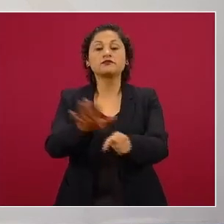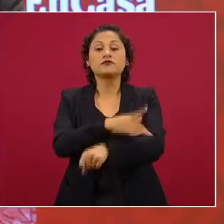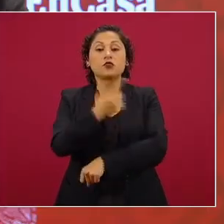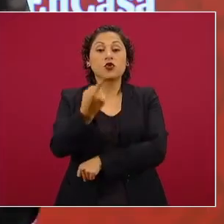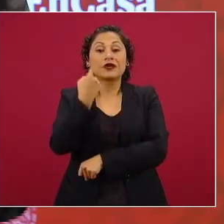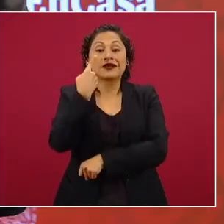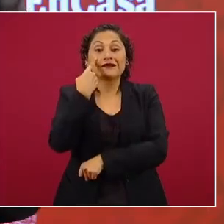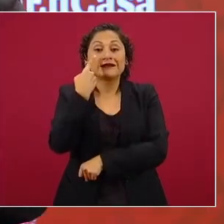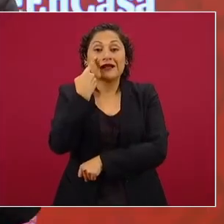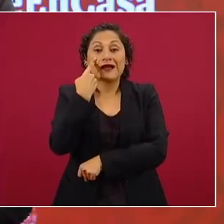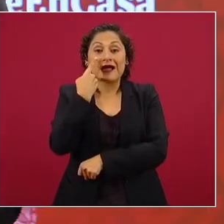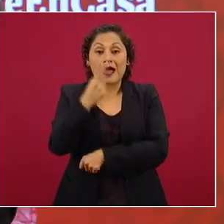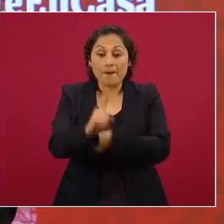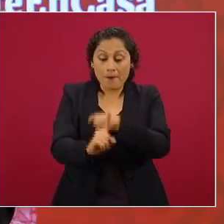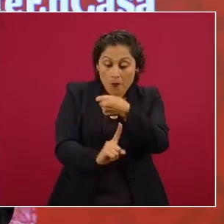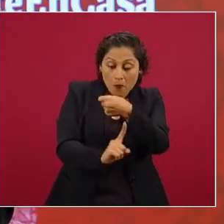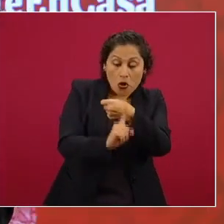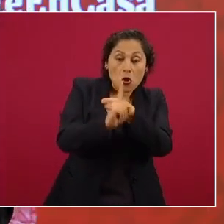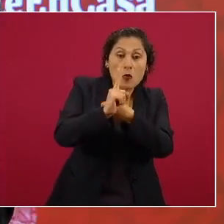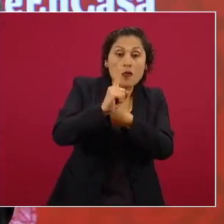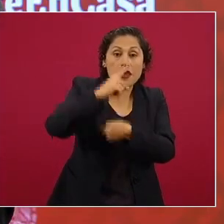de México es la corrupción.